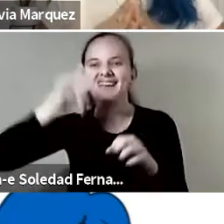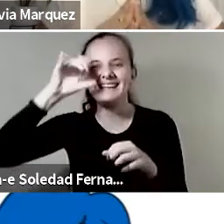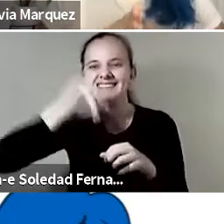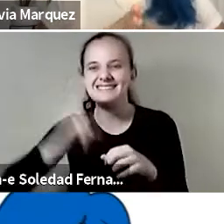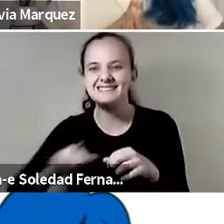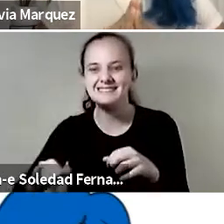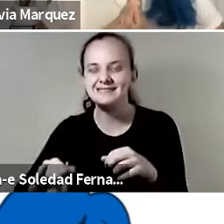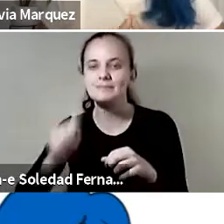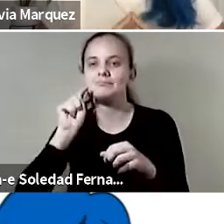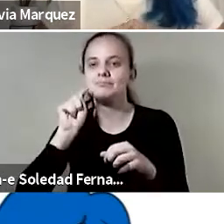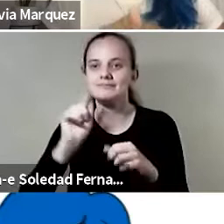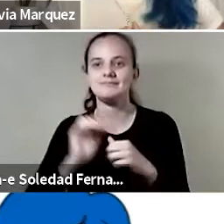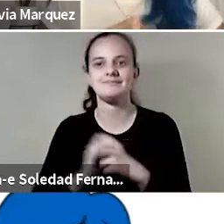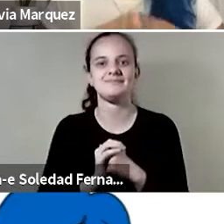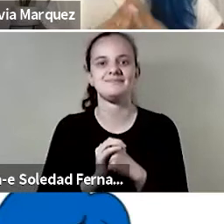sociales como